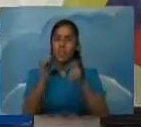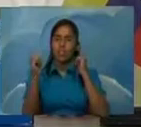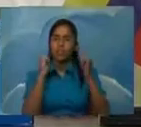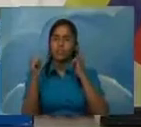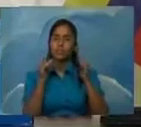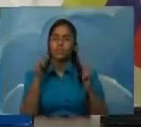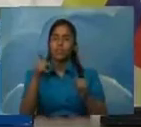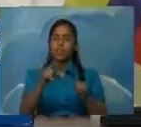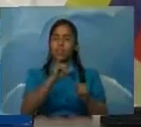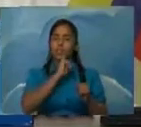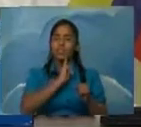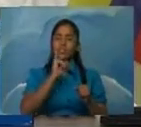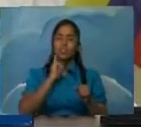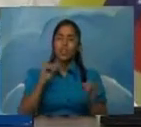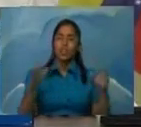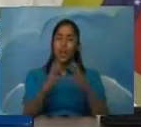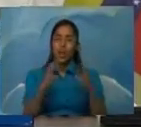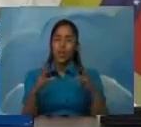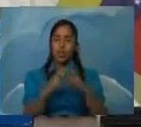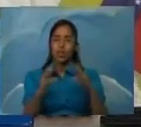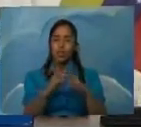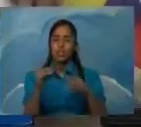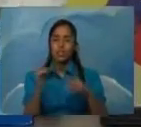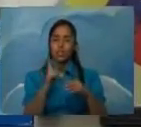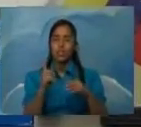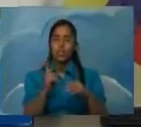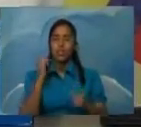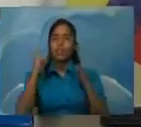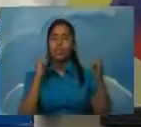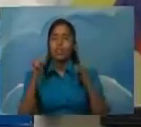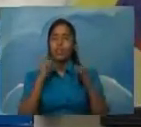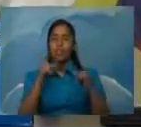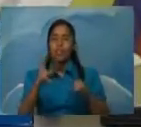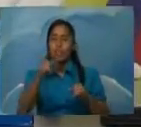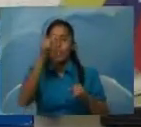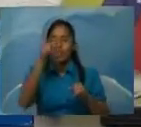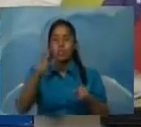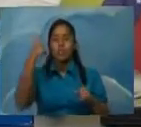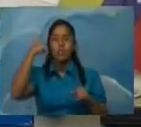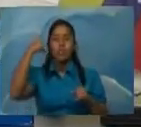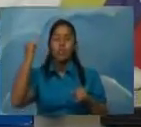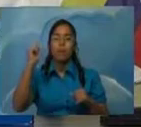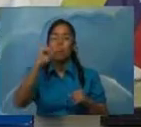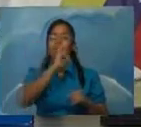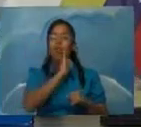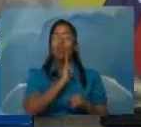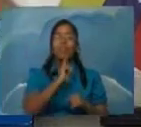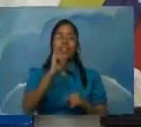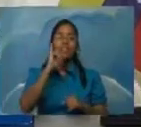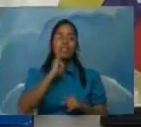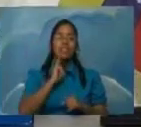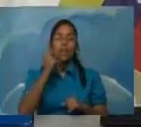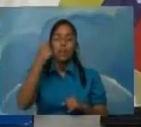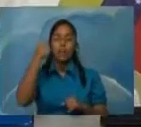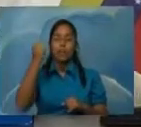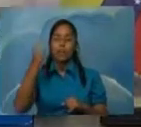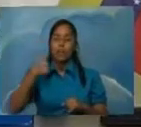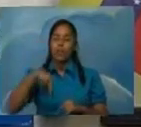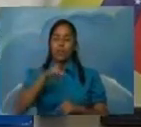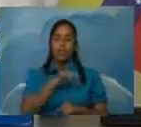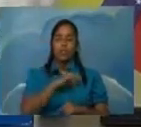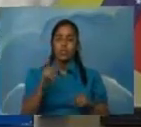judías a las congregaciones. Las fiestas judías son para los judíos, pero para